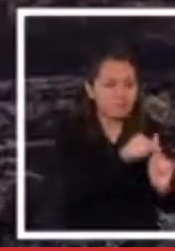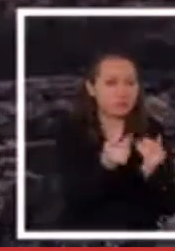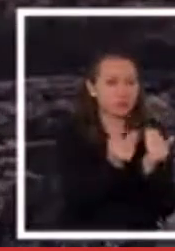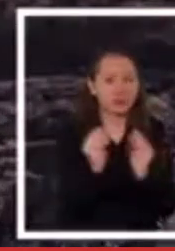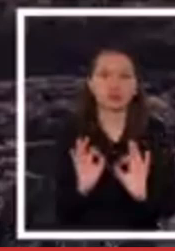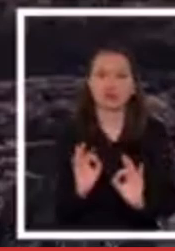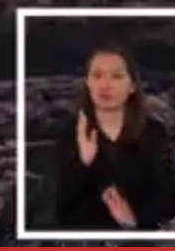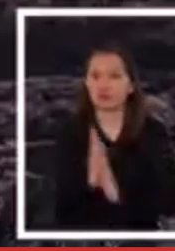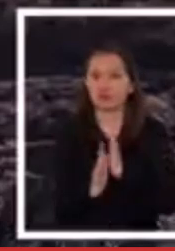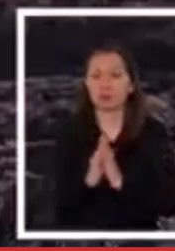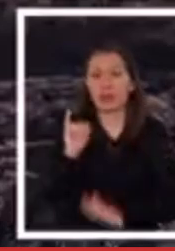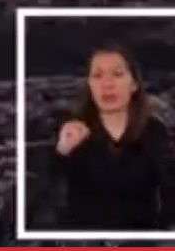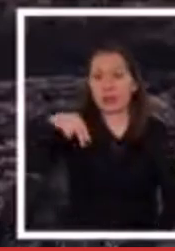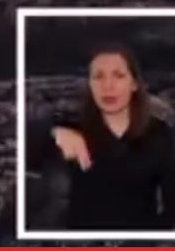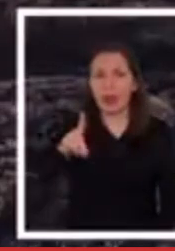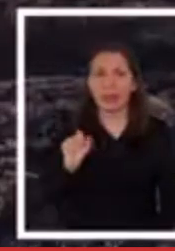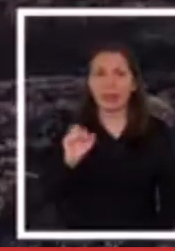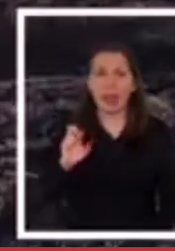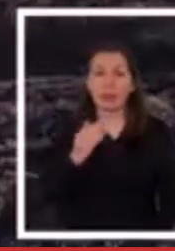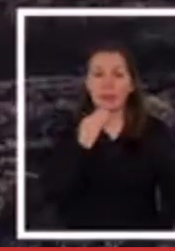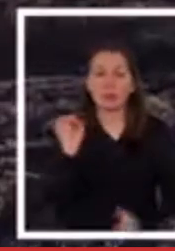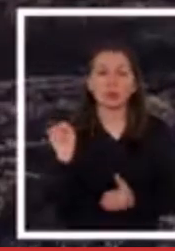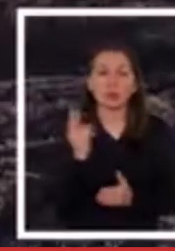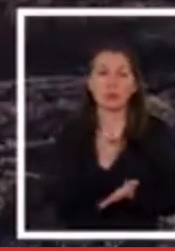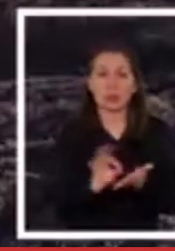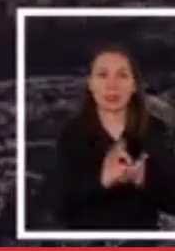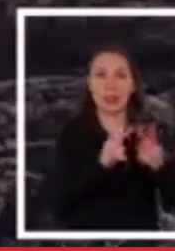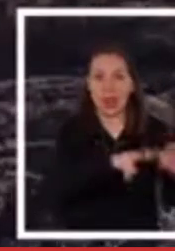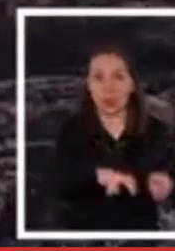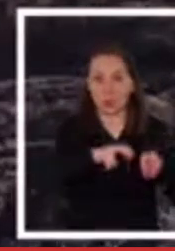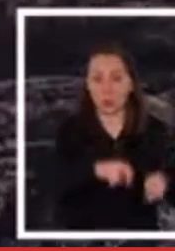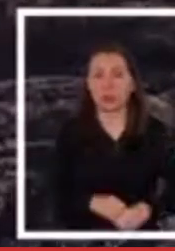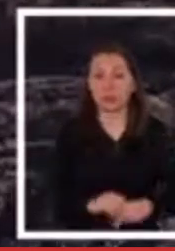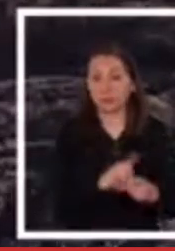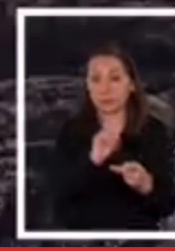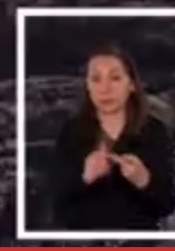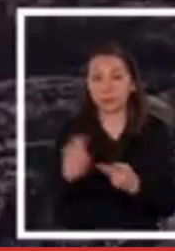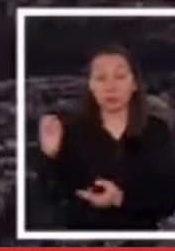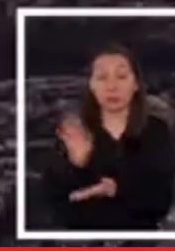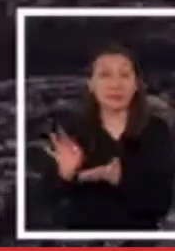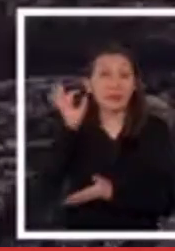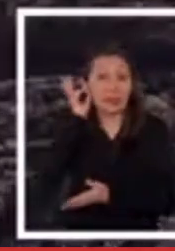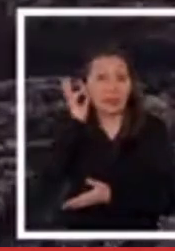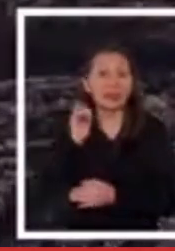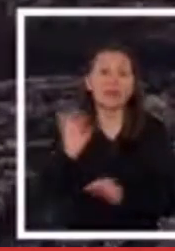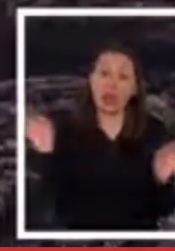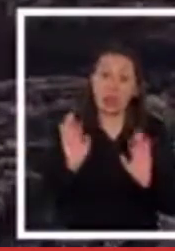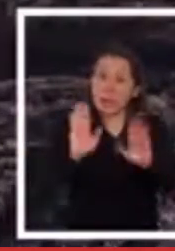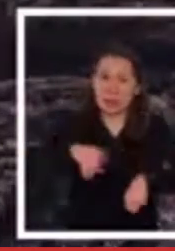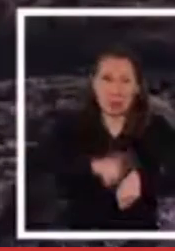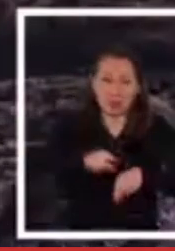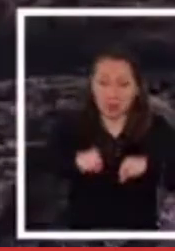y notable de indap y de la subsecretaría de agricultura segundo la subsecretaria explicar cómo en